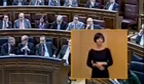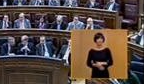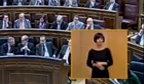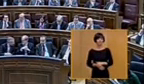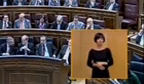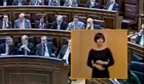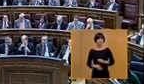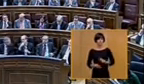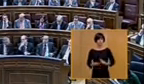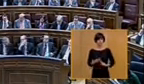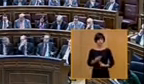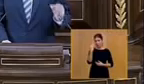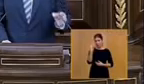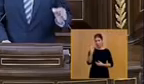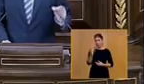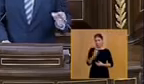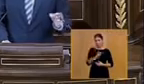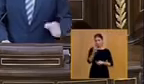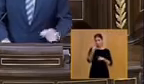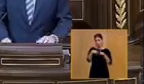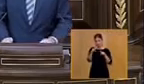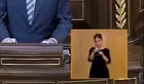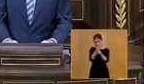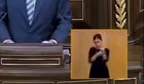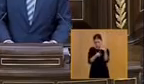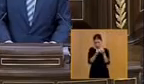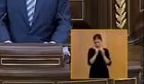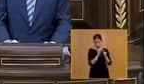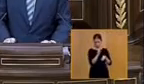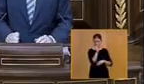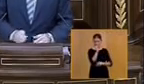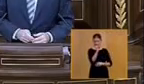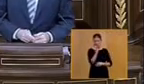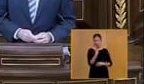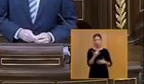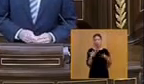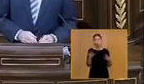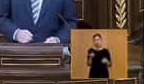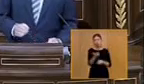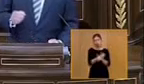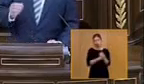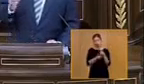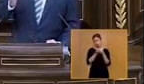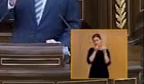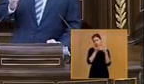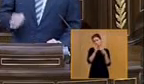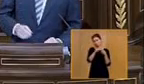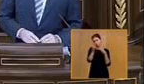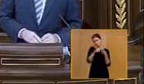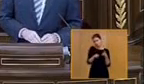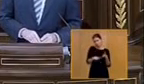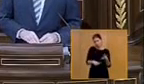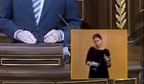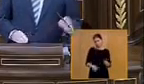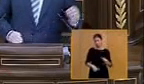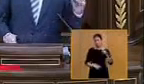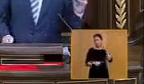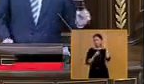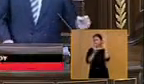su parte, la oposición le ha pedido que recorte ministerios.